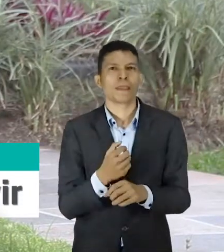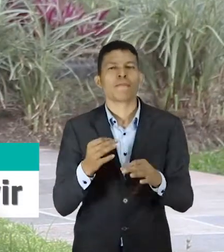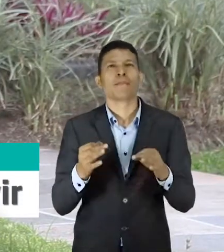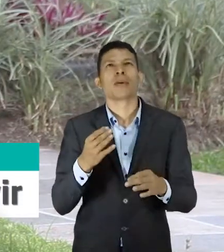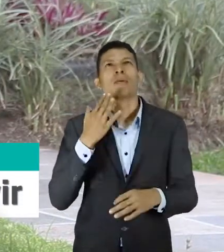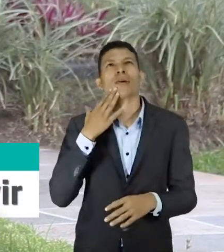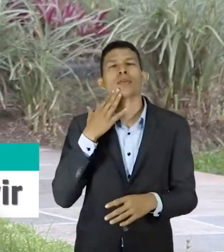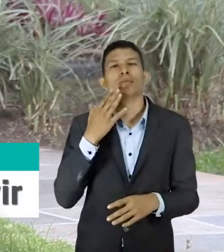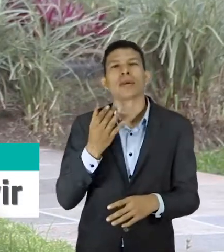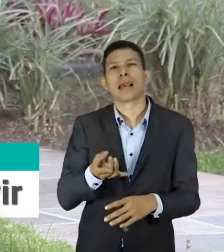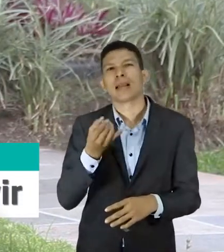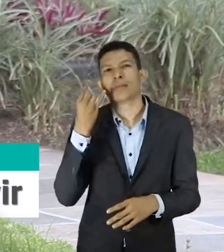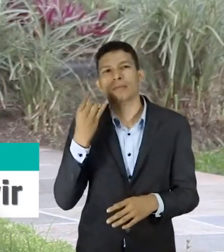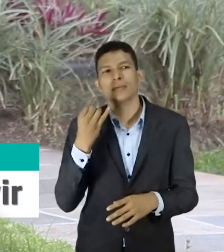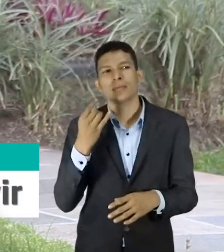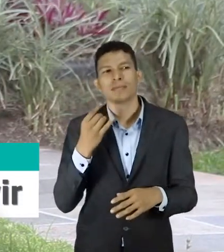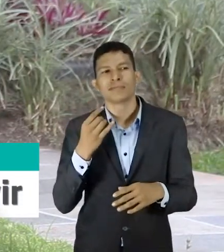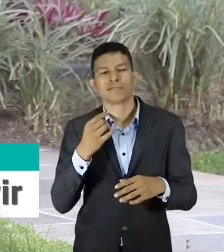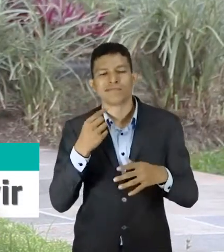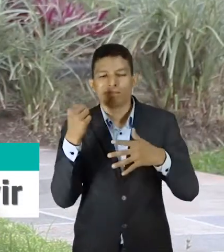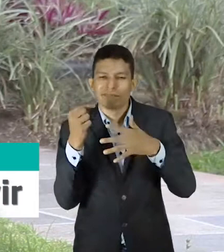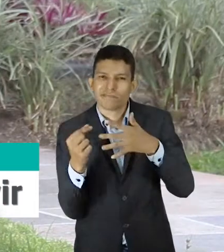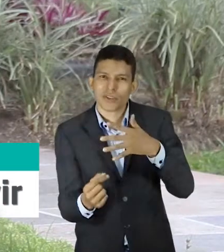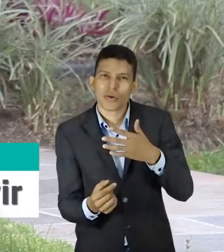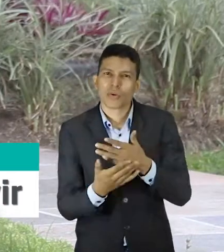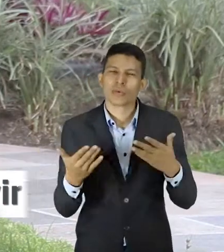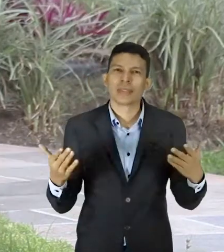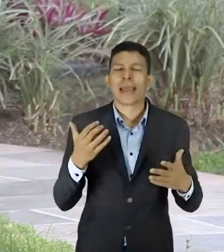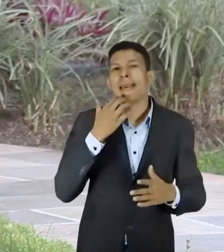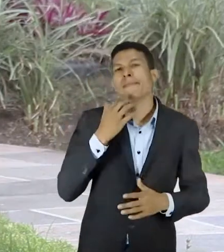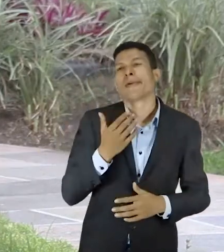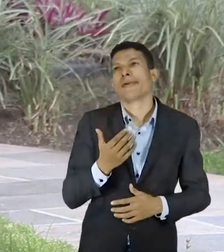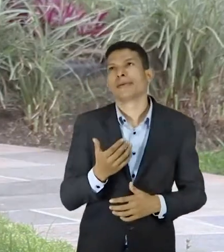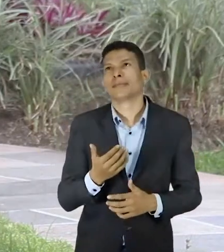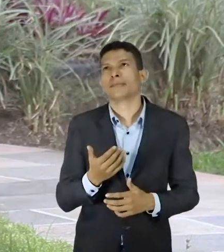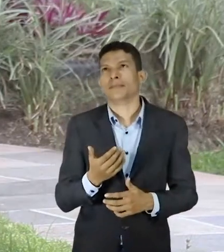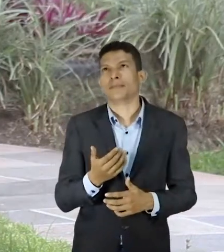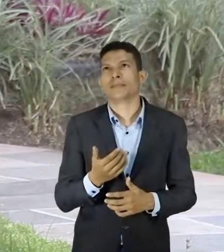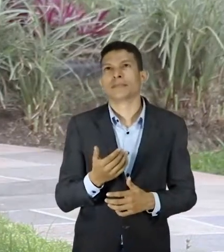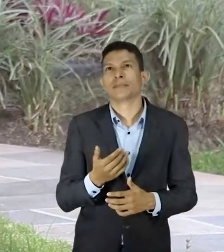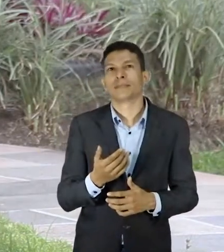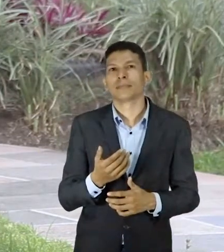la cuestión de la menopausia misma que se adelanta también con la quimioterapia,